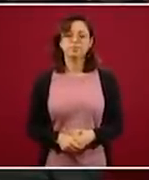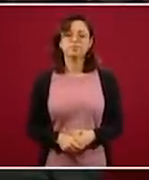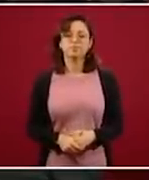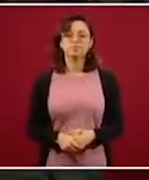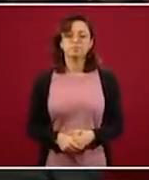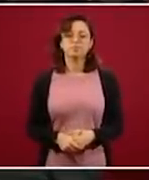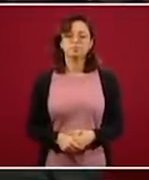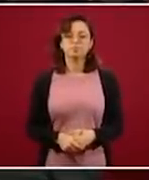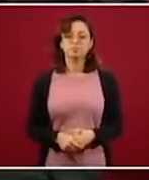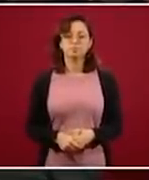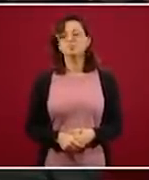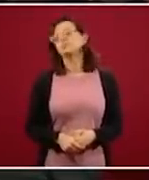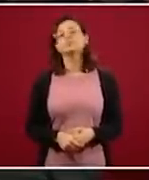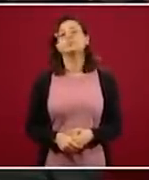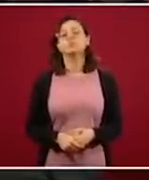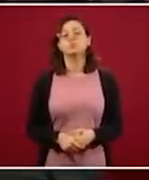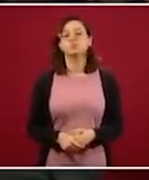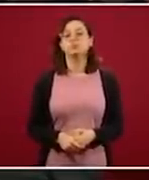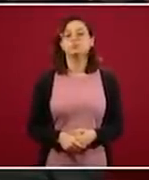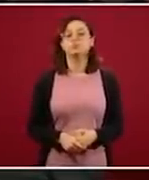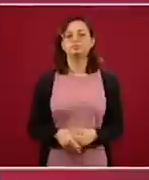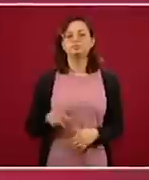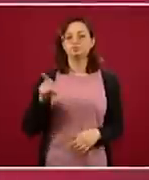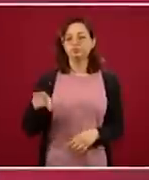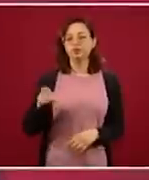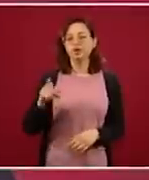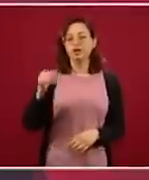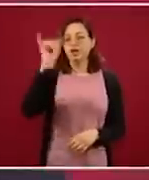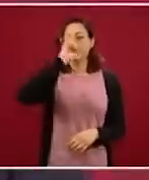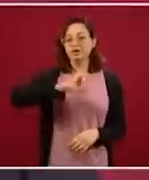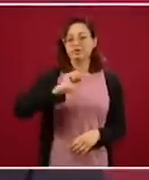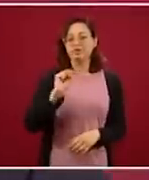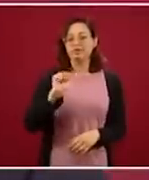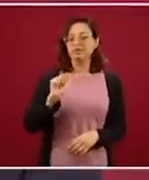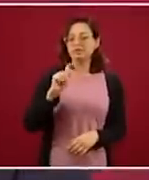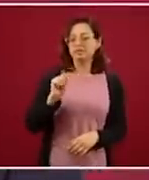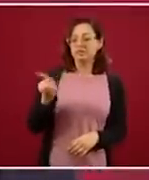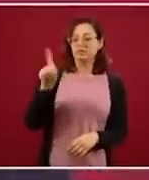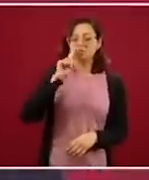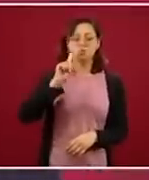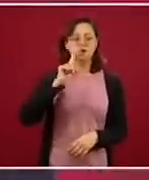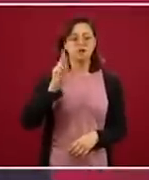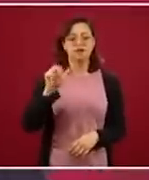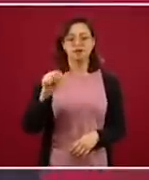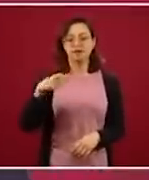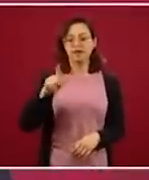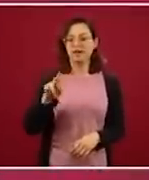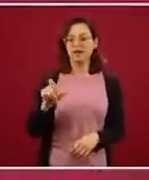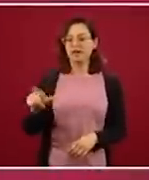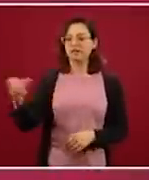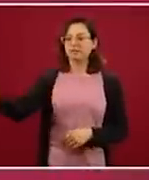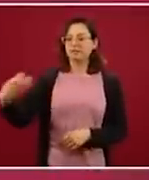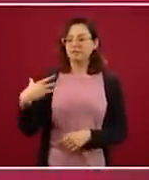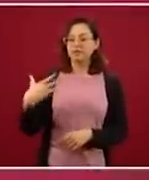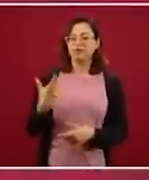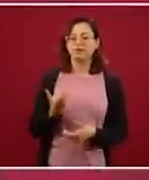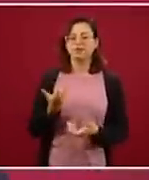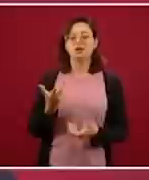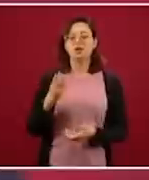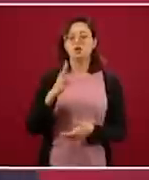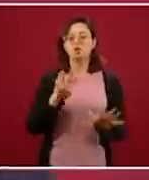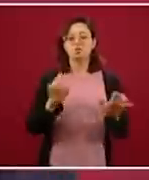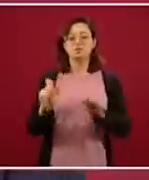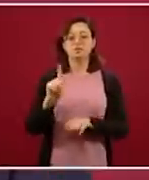La maestra Raquel Buenrostro, la jefa del Servicio de Administración Tributaria, me envió una información de